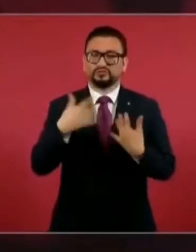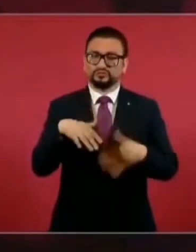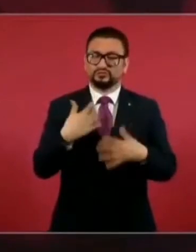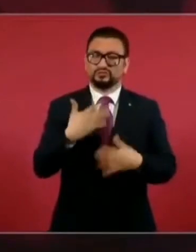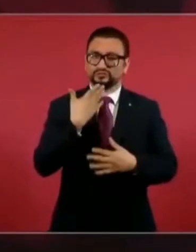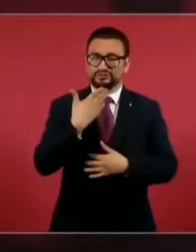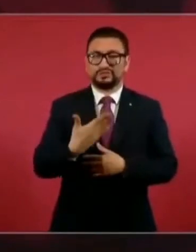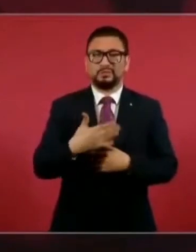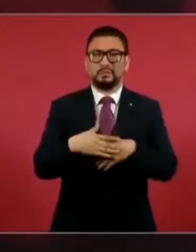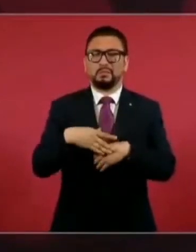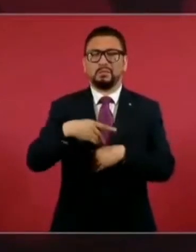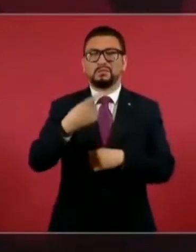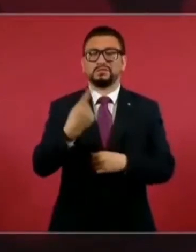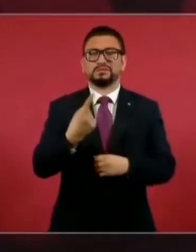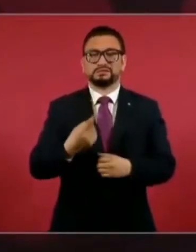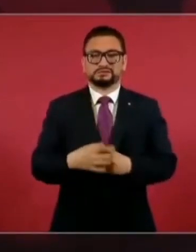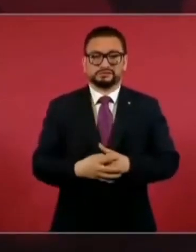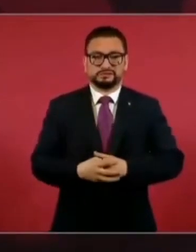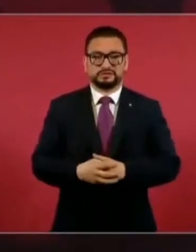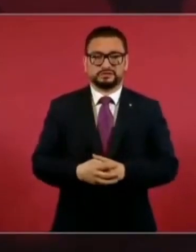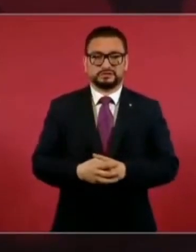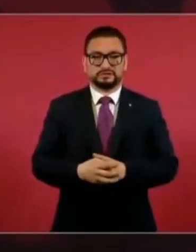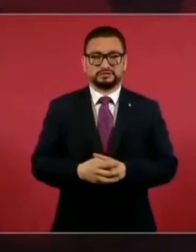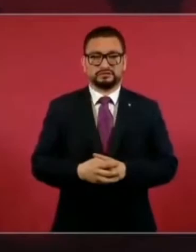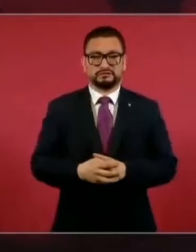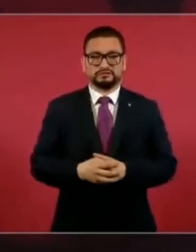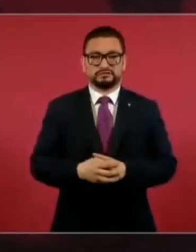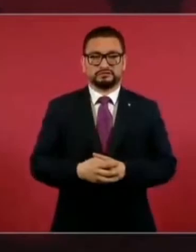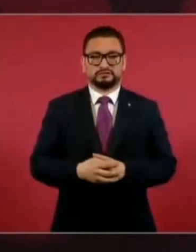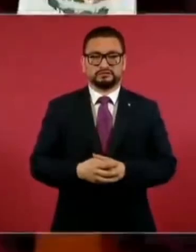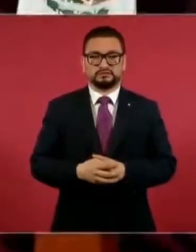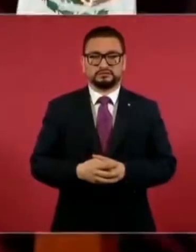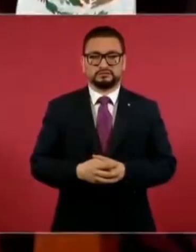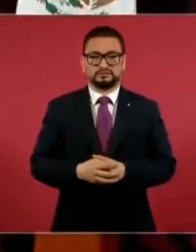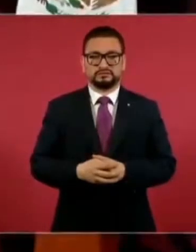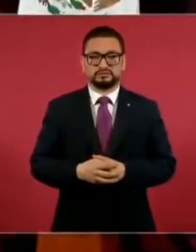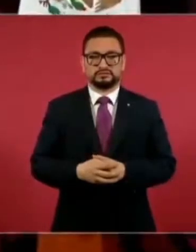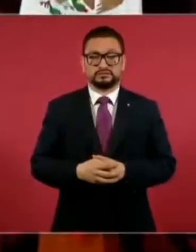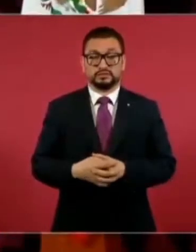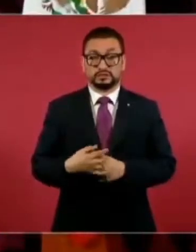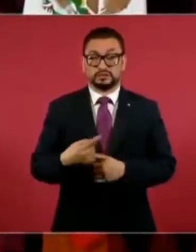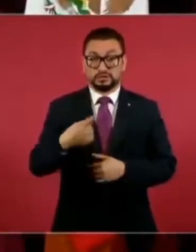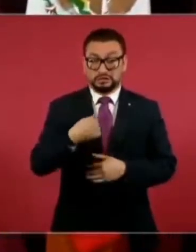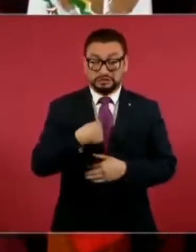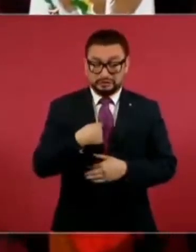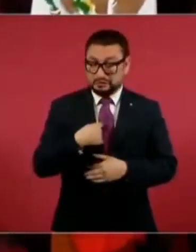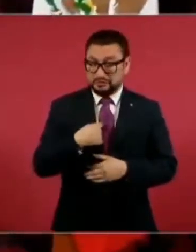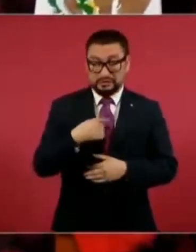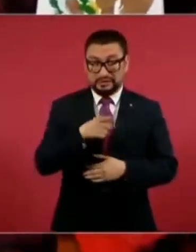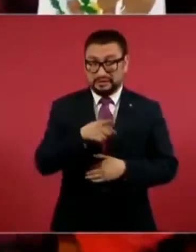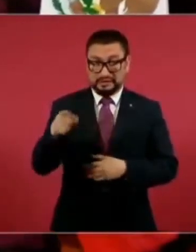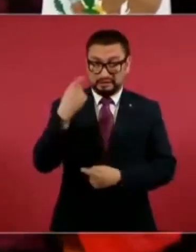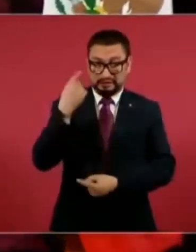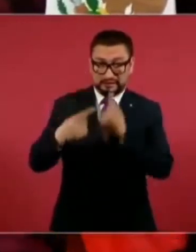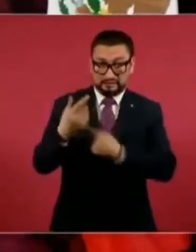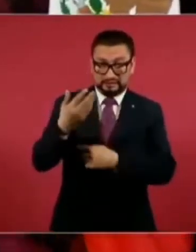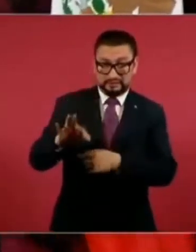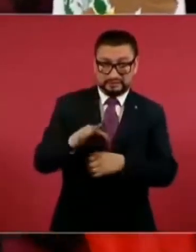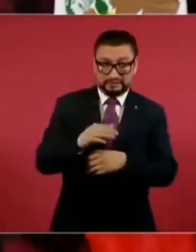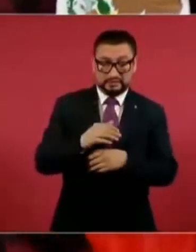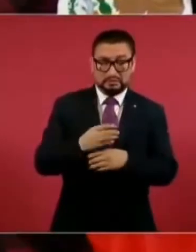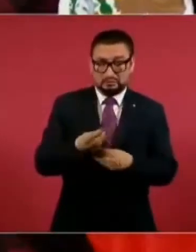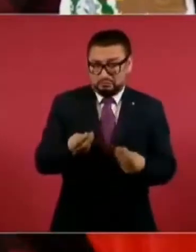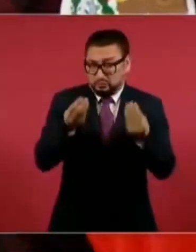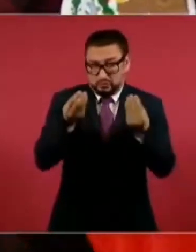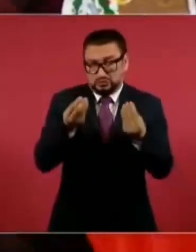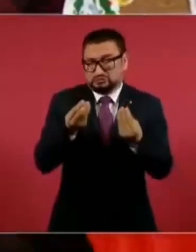porque no padecí de muchas traiciones y de las